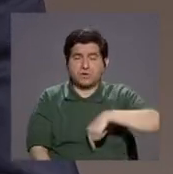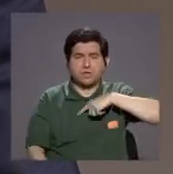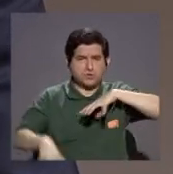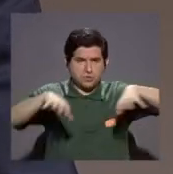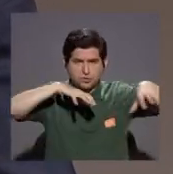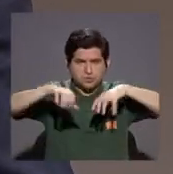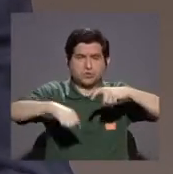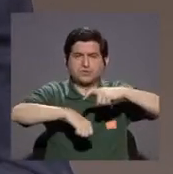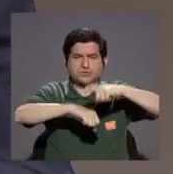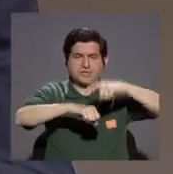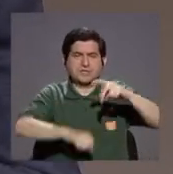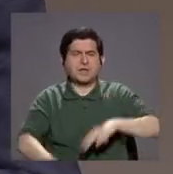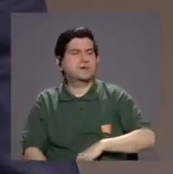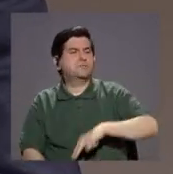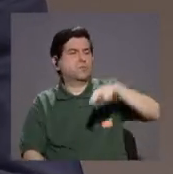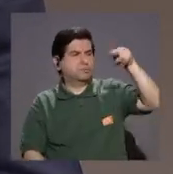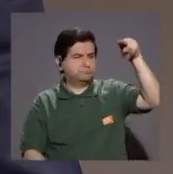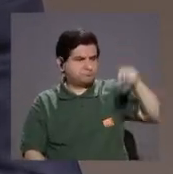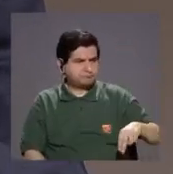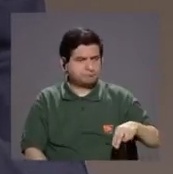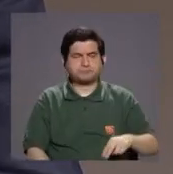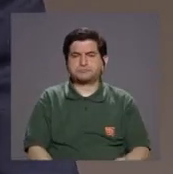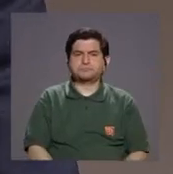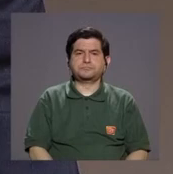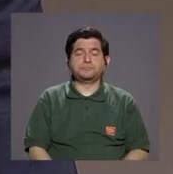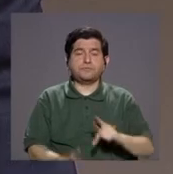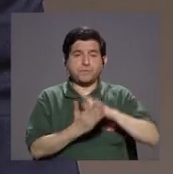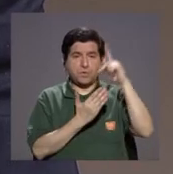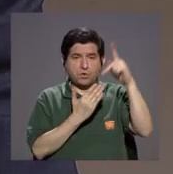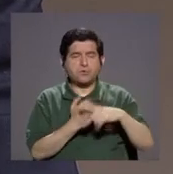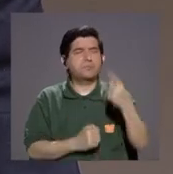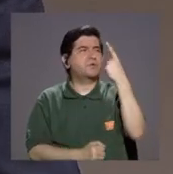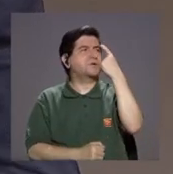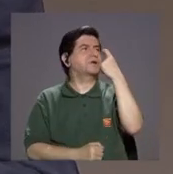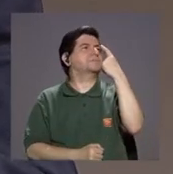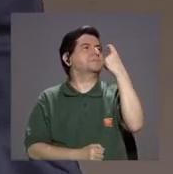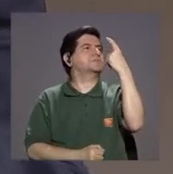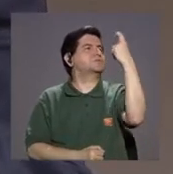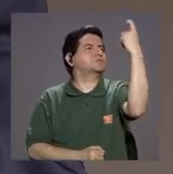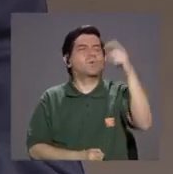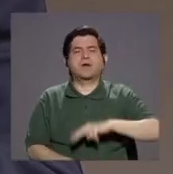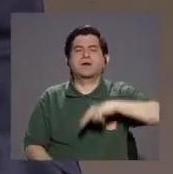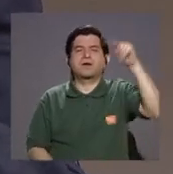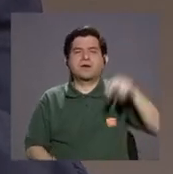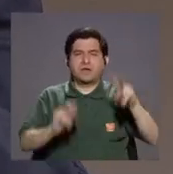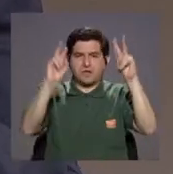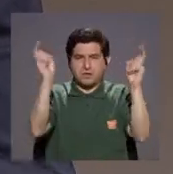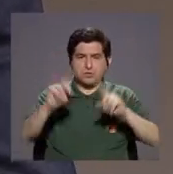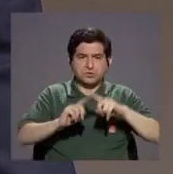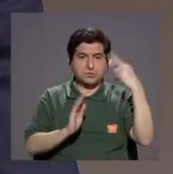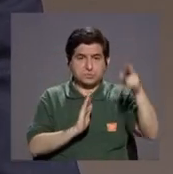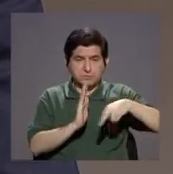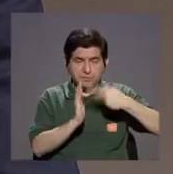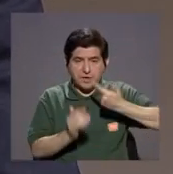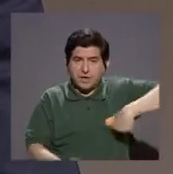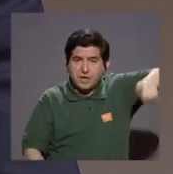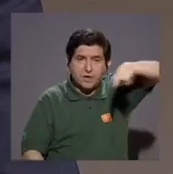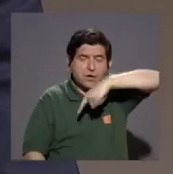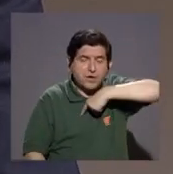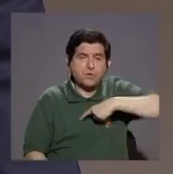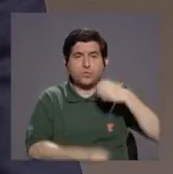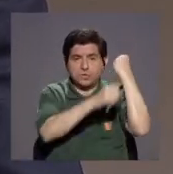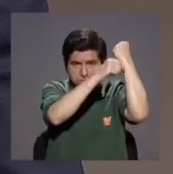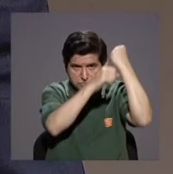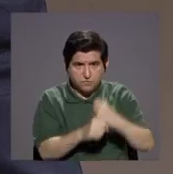activos en la época navideña con todo un programa de sueños de navidad pero realmente el rol nuestro de la